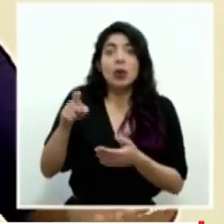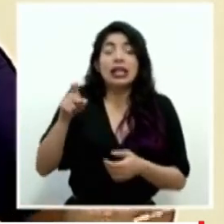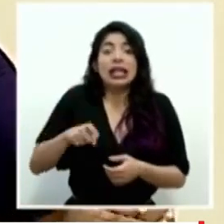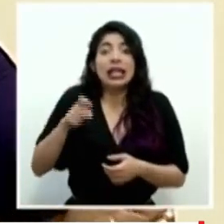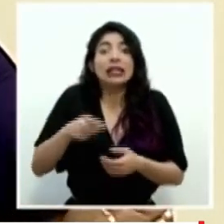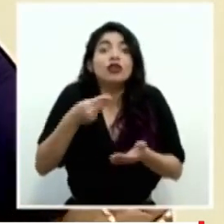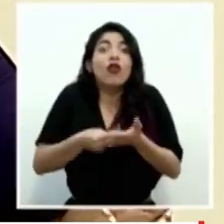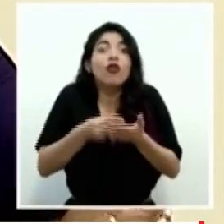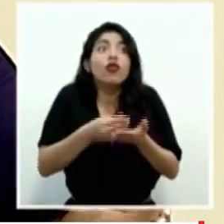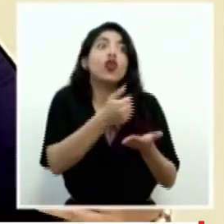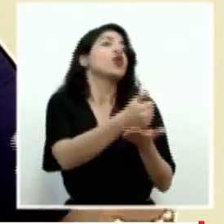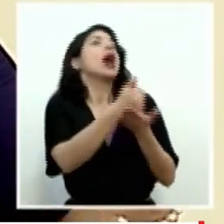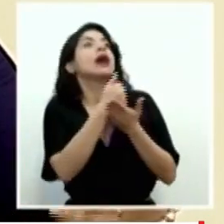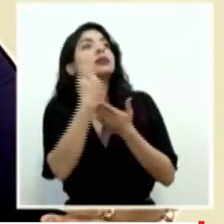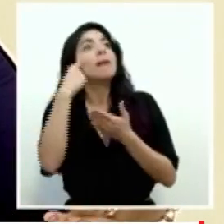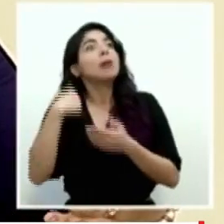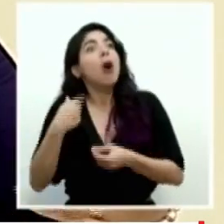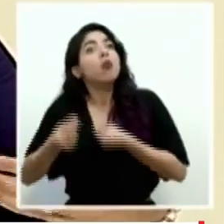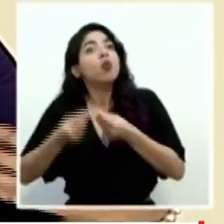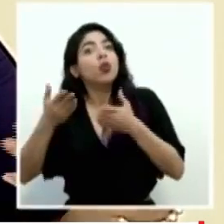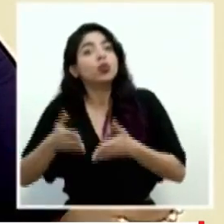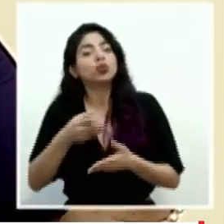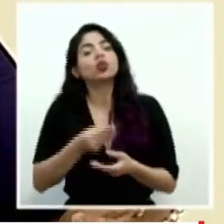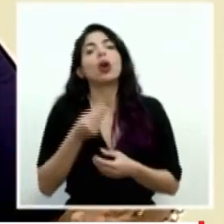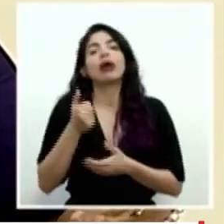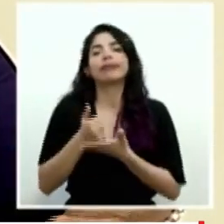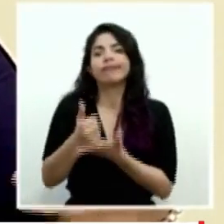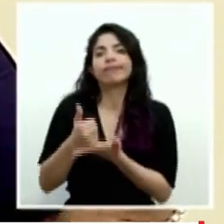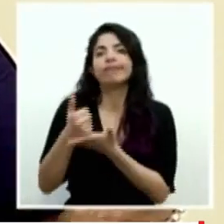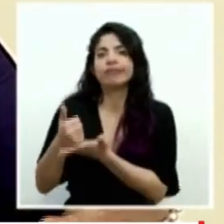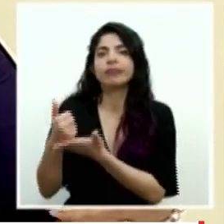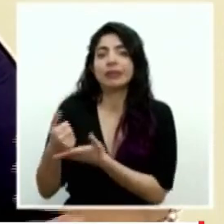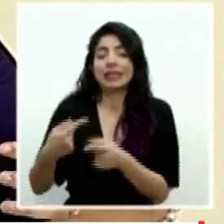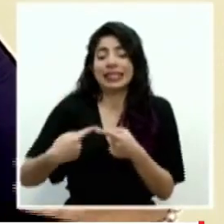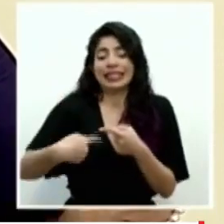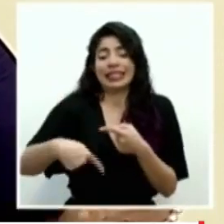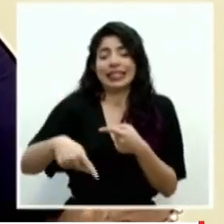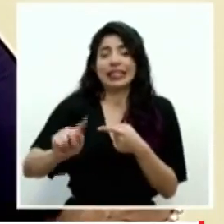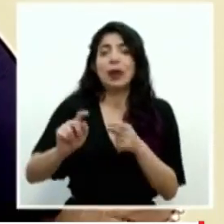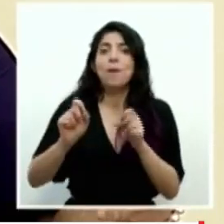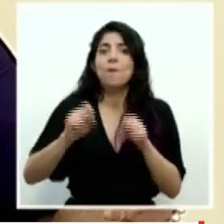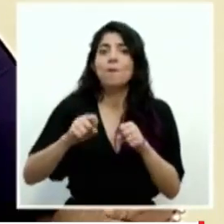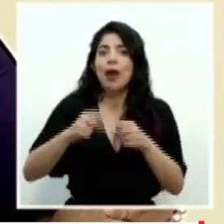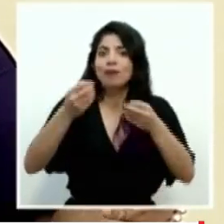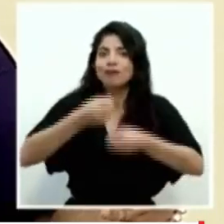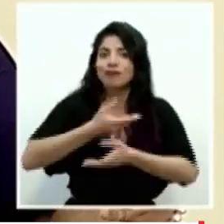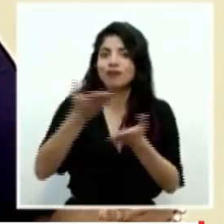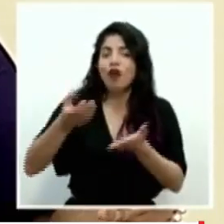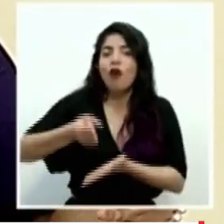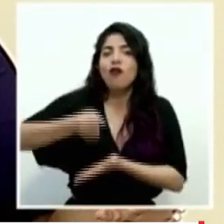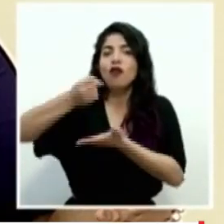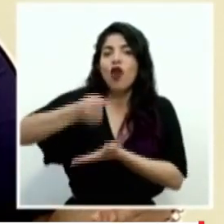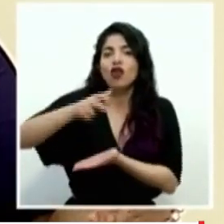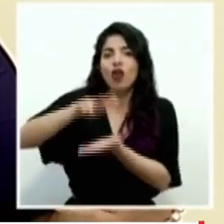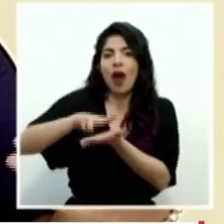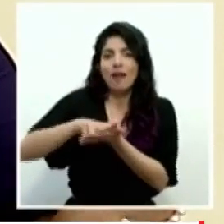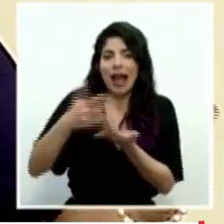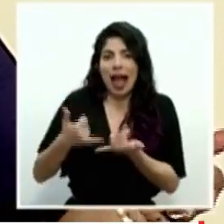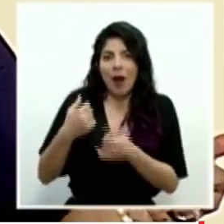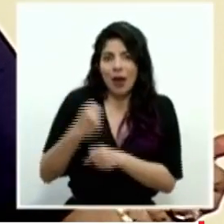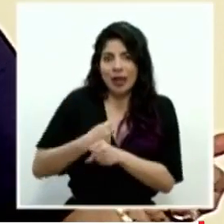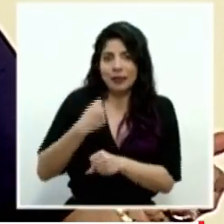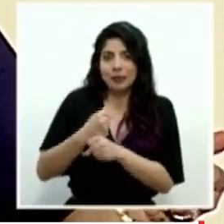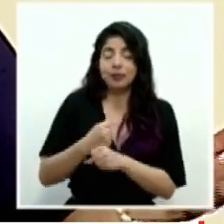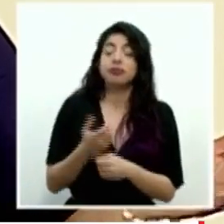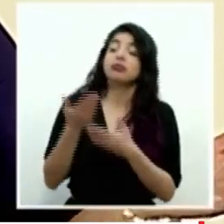necesitan recursos adicionales para su actividad productiva. Estamos a las puertas de poder dar a conocer este fondo de avales en el que estamos.